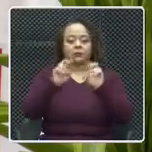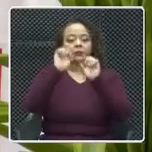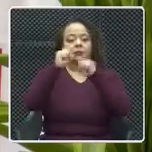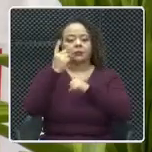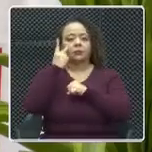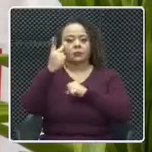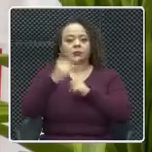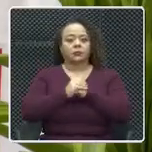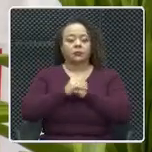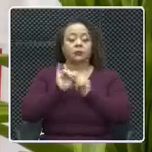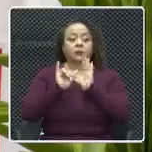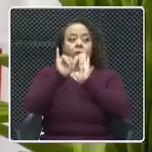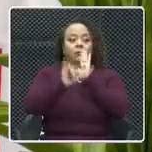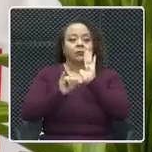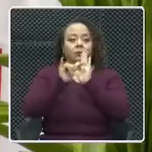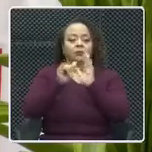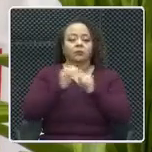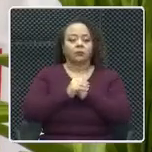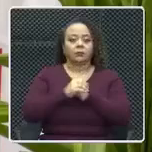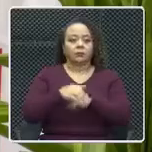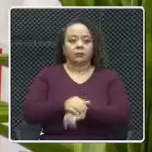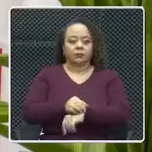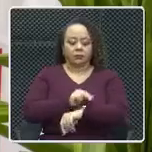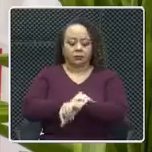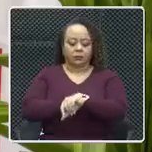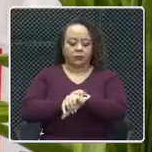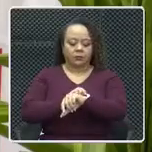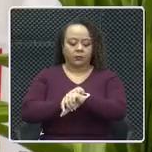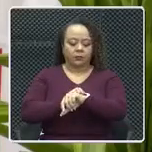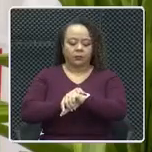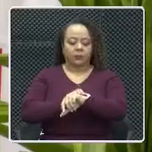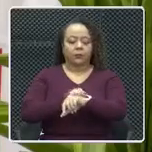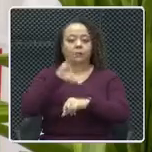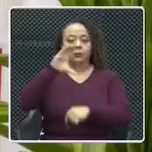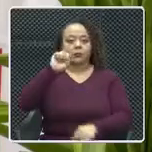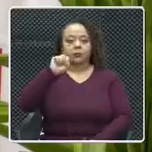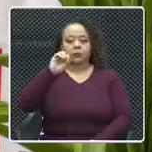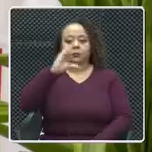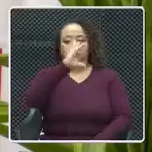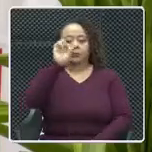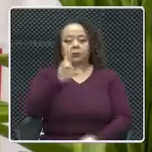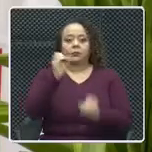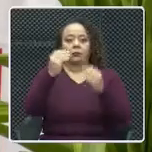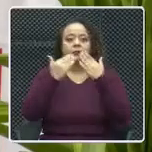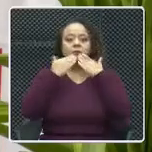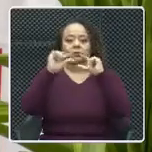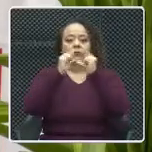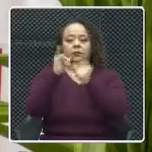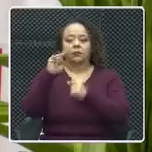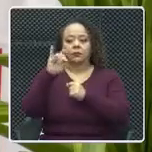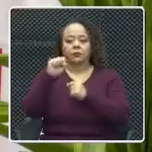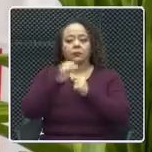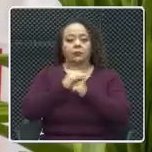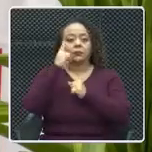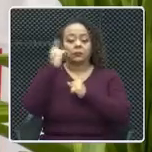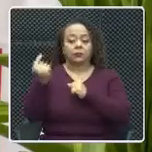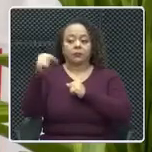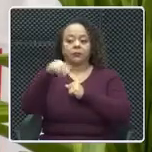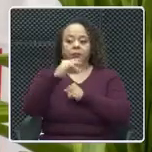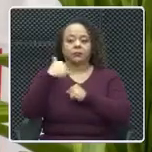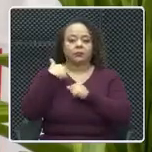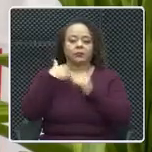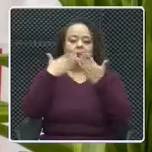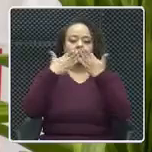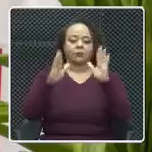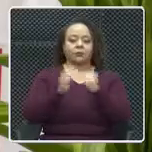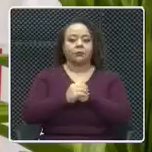disponible en nuestro canal de YouTube, donde aparecemos como CSO Costa Rica. Muchísimas gracias a Grupo INS por venir y tener la